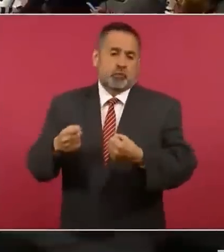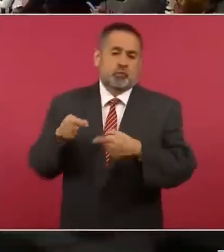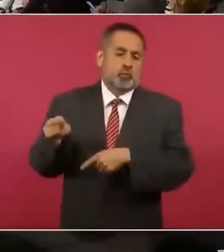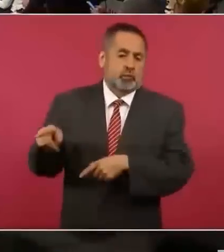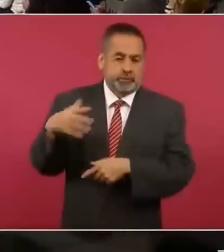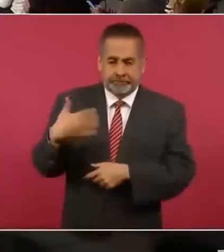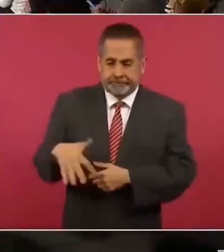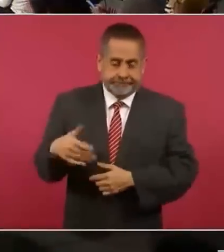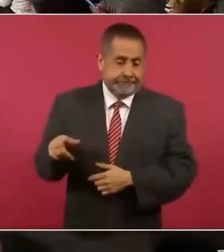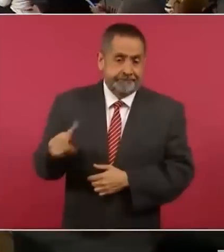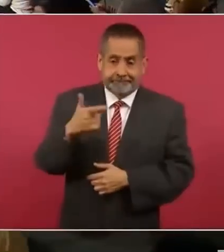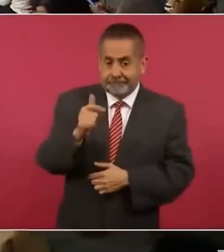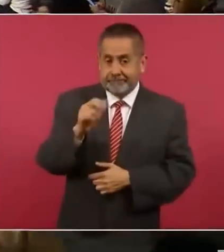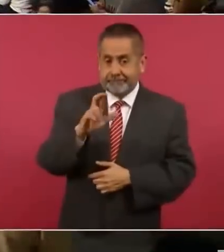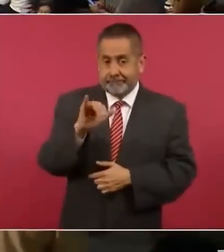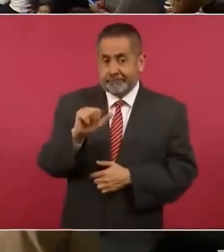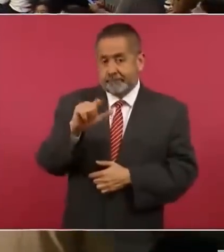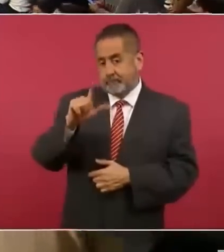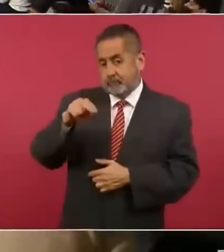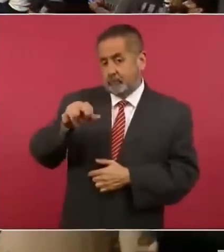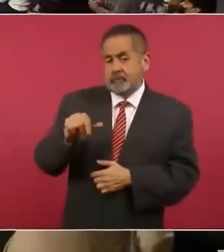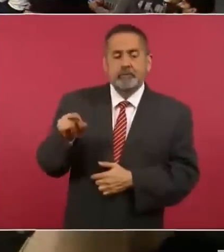pero no solo